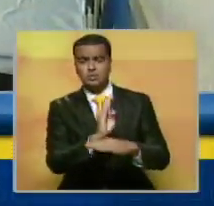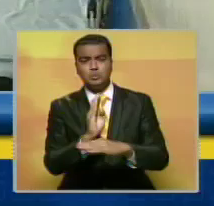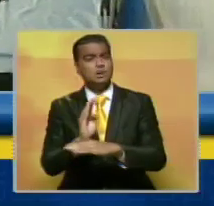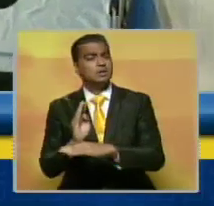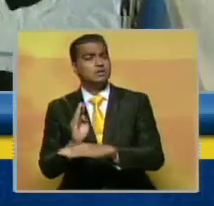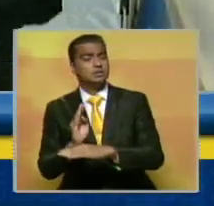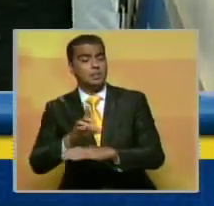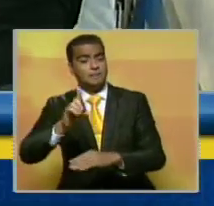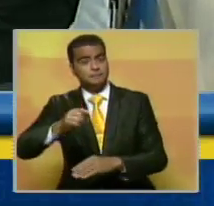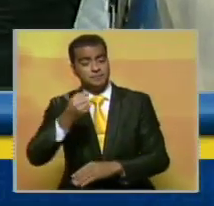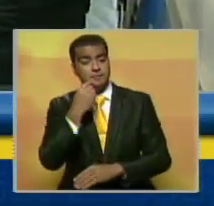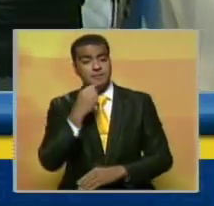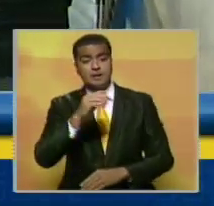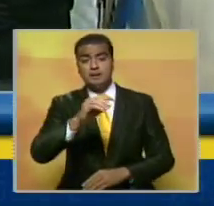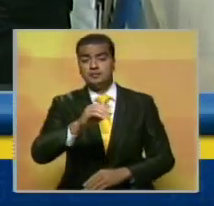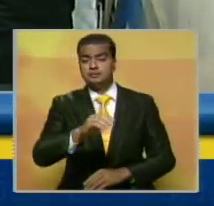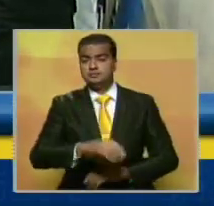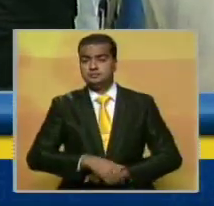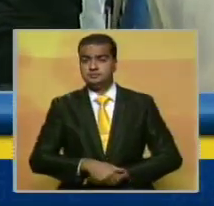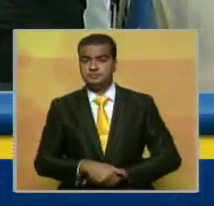intensivos Engelson,